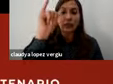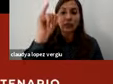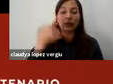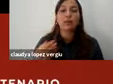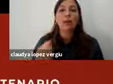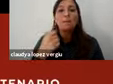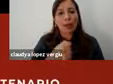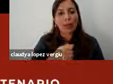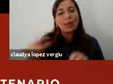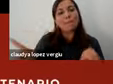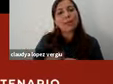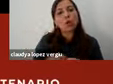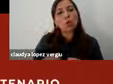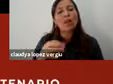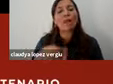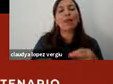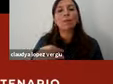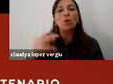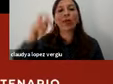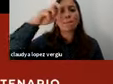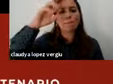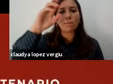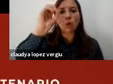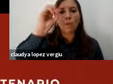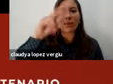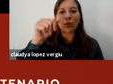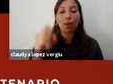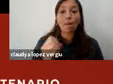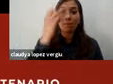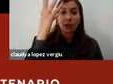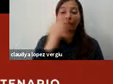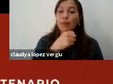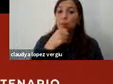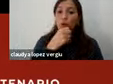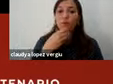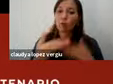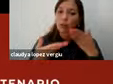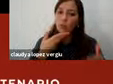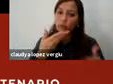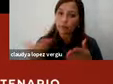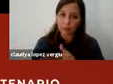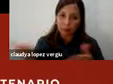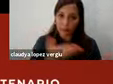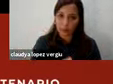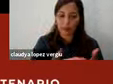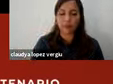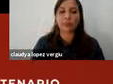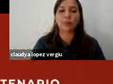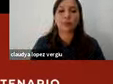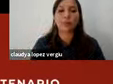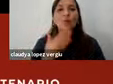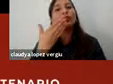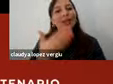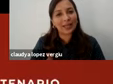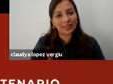la Igualdad de Género de PROMPERÚ, a prender su micrófono para que dé inicio a su presentación. Muchas